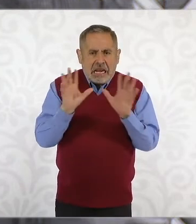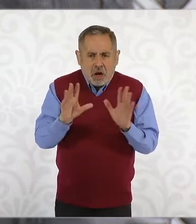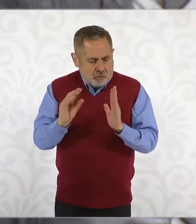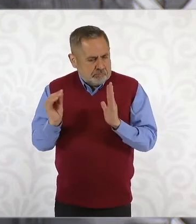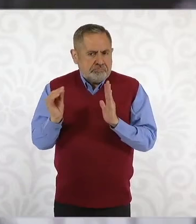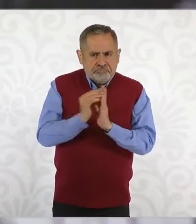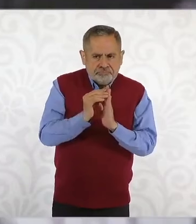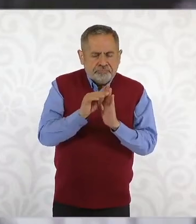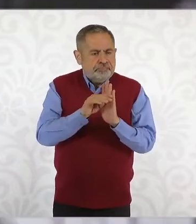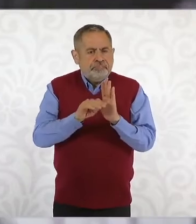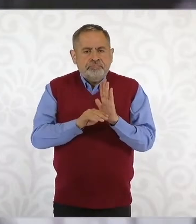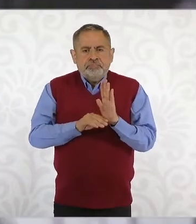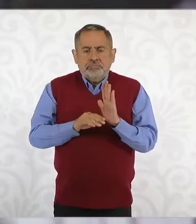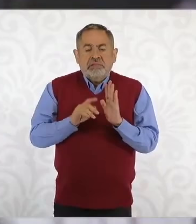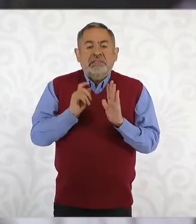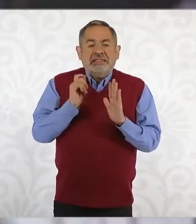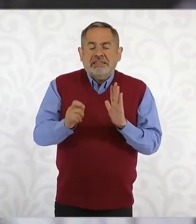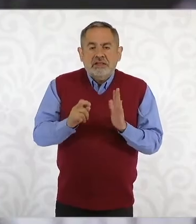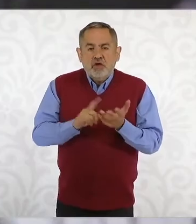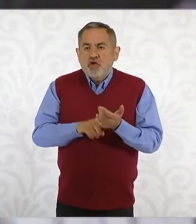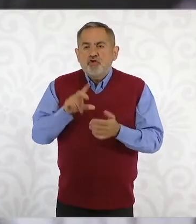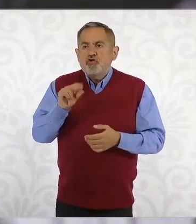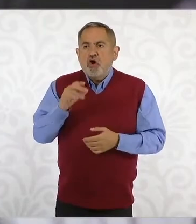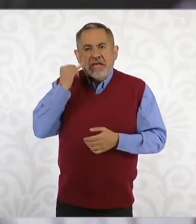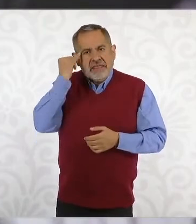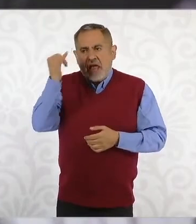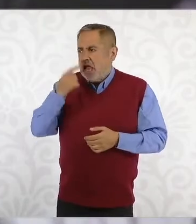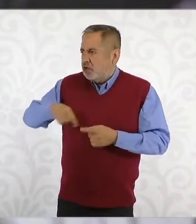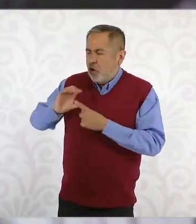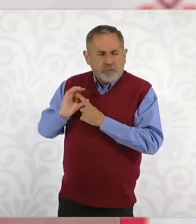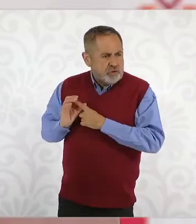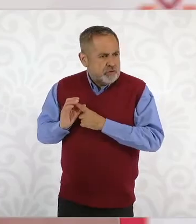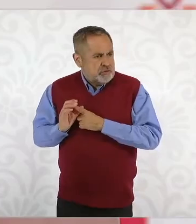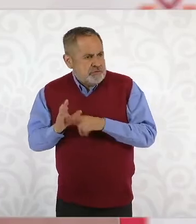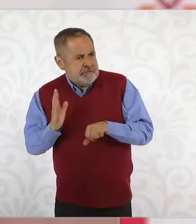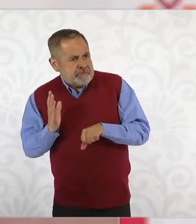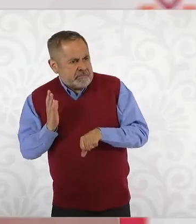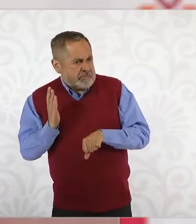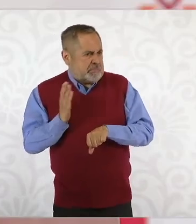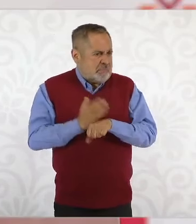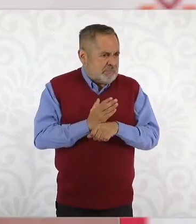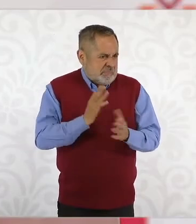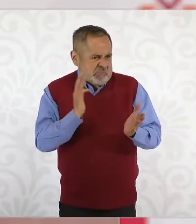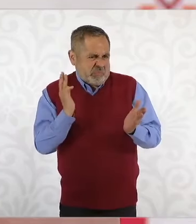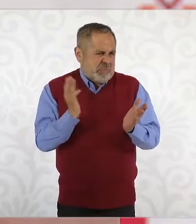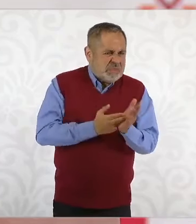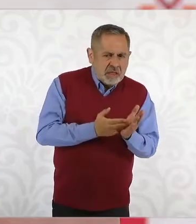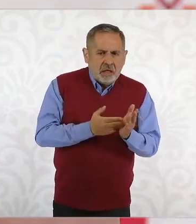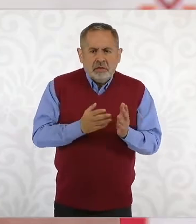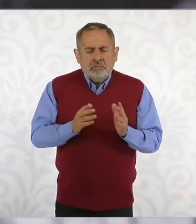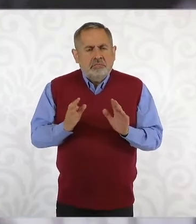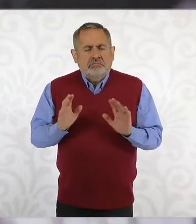precisión que no hay una intención de la comisión o no podría la comisión sancionar